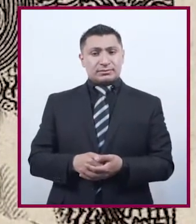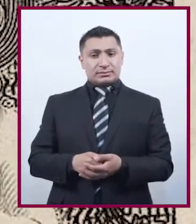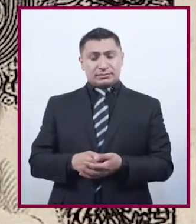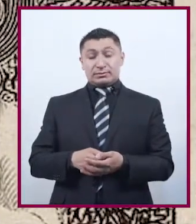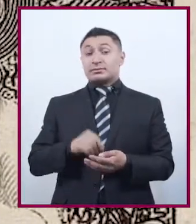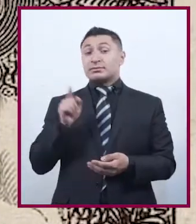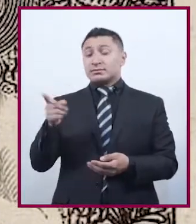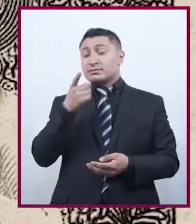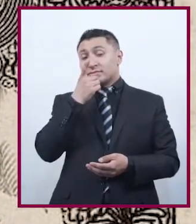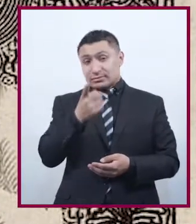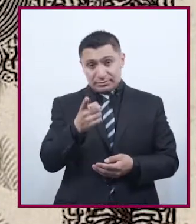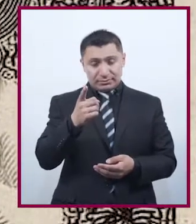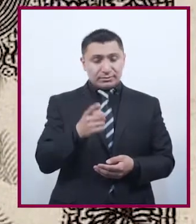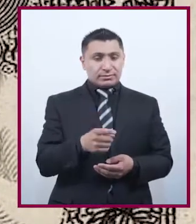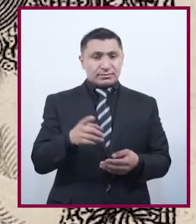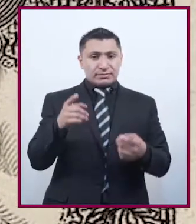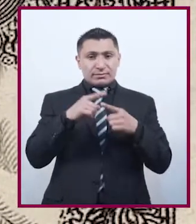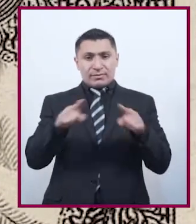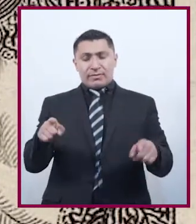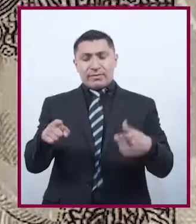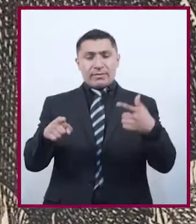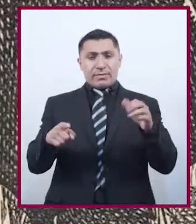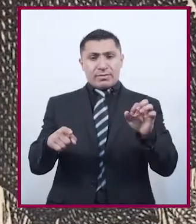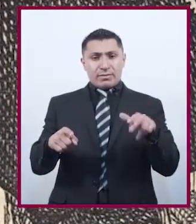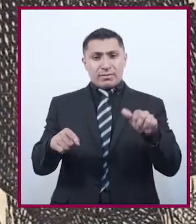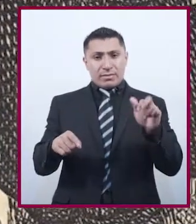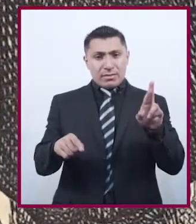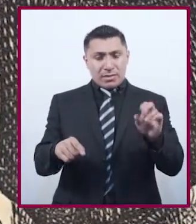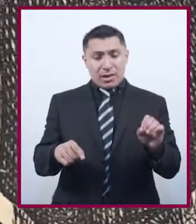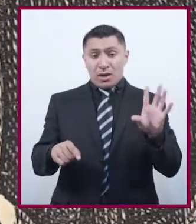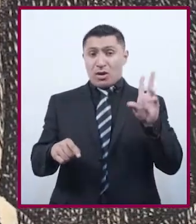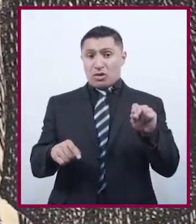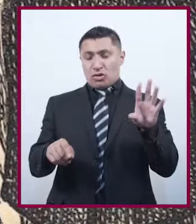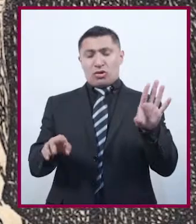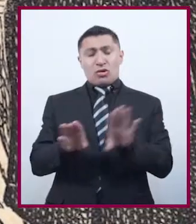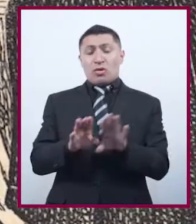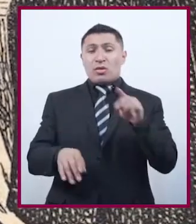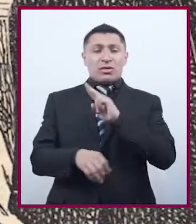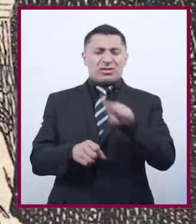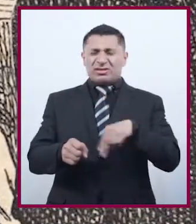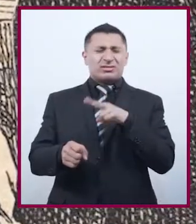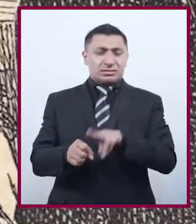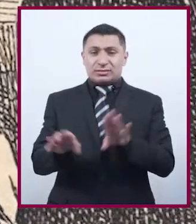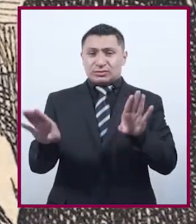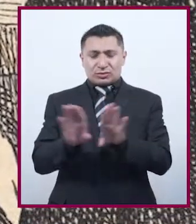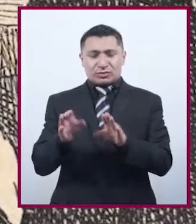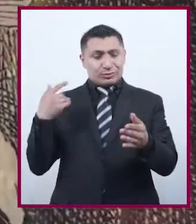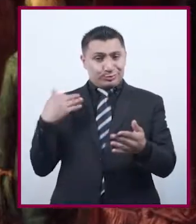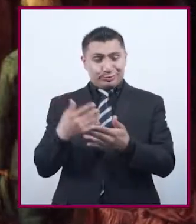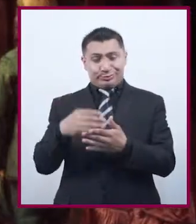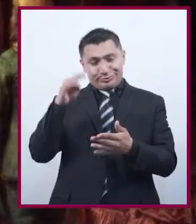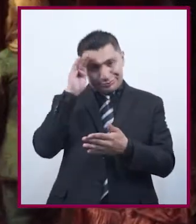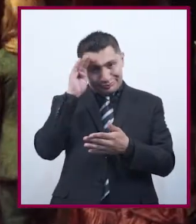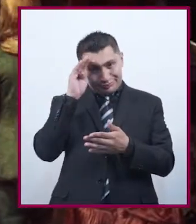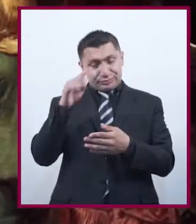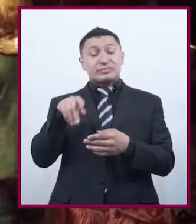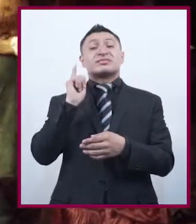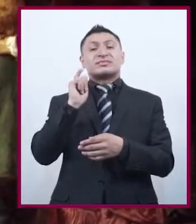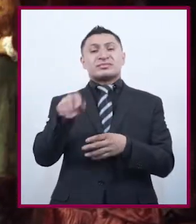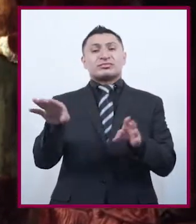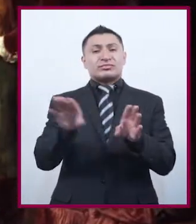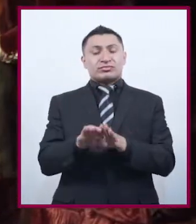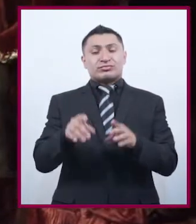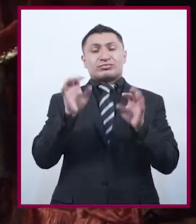Wollstonecraft plantea que las diferencias entre los géneros no son producto de la naturaleza como se venía pensando, sino de un